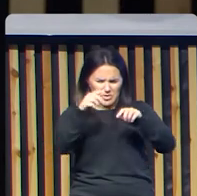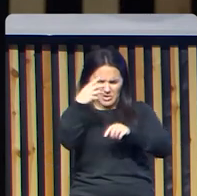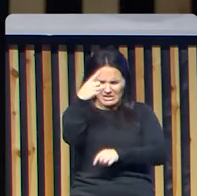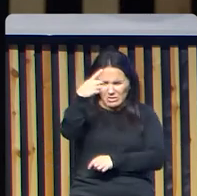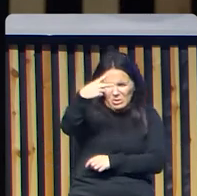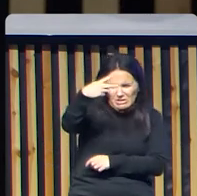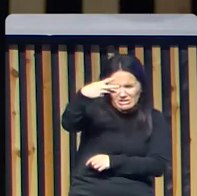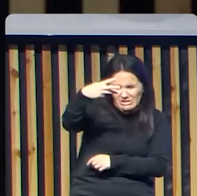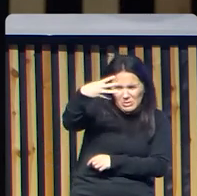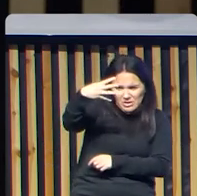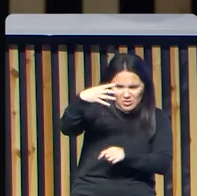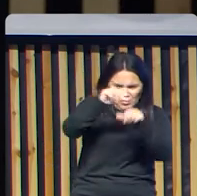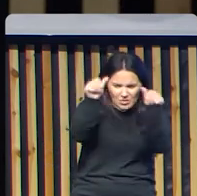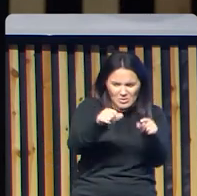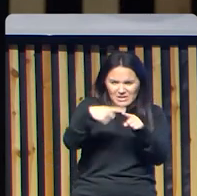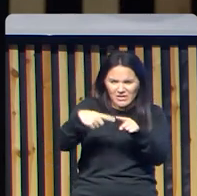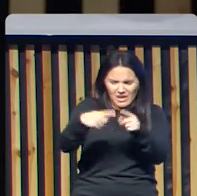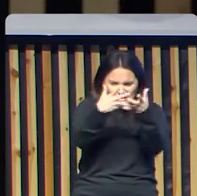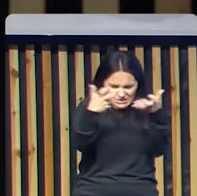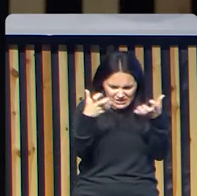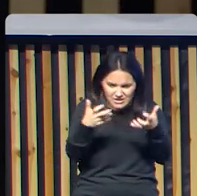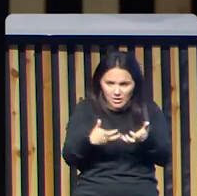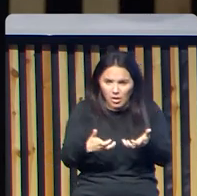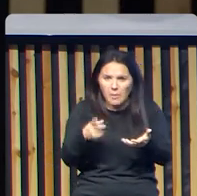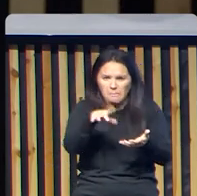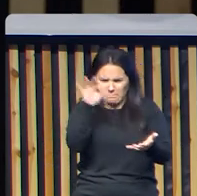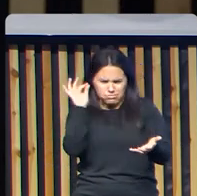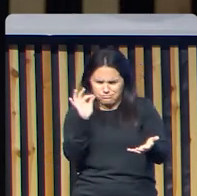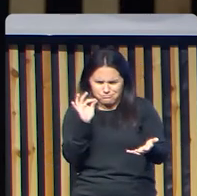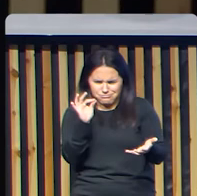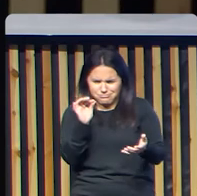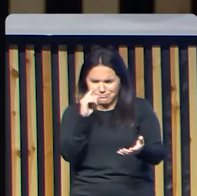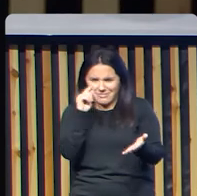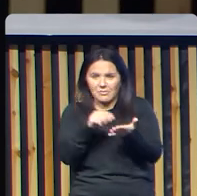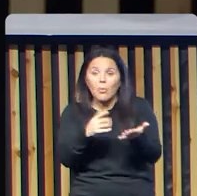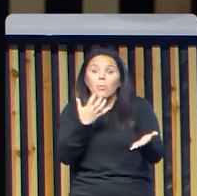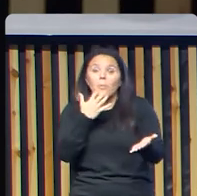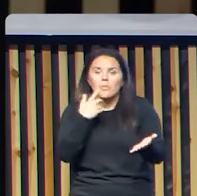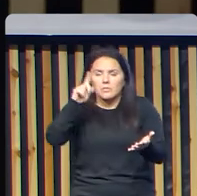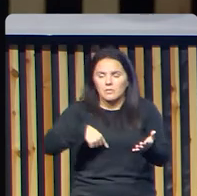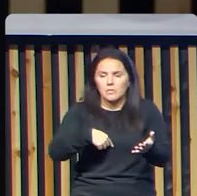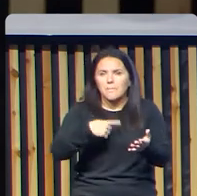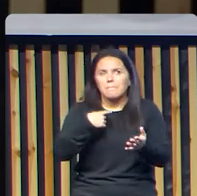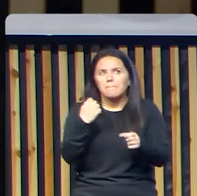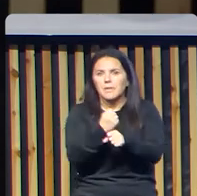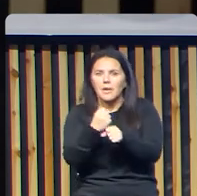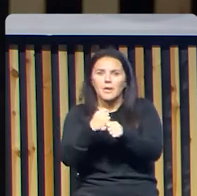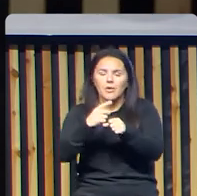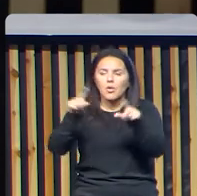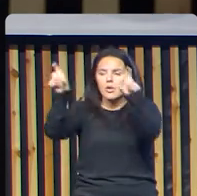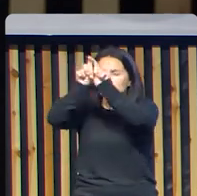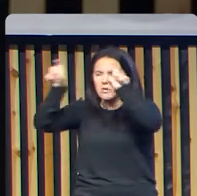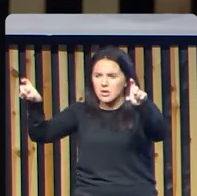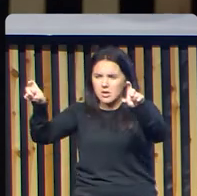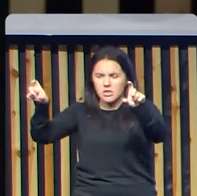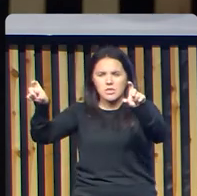distintos en el mismo documento o percibimos eso que os digo por ejemplo yo que sé hemos estado trabajando muy de cerca con una gran entidad